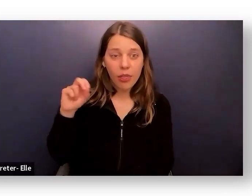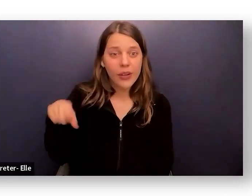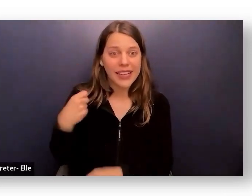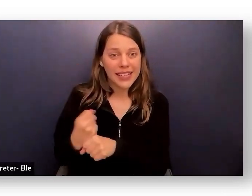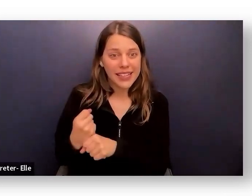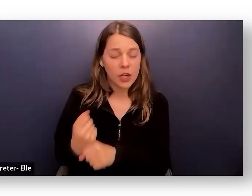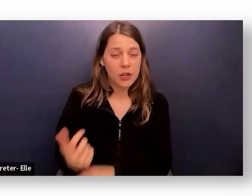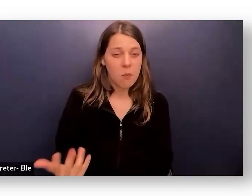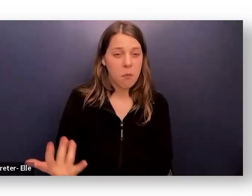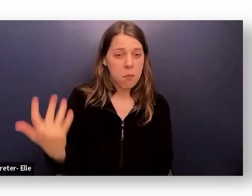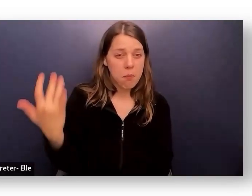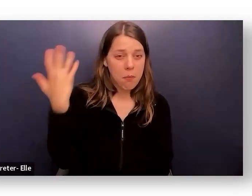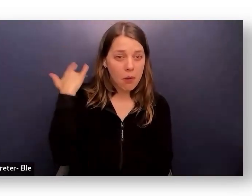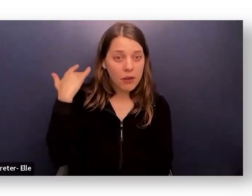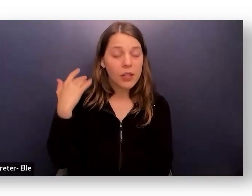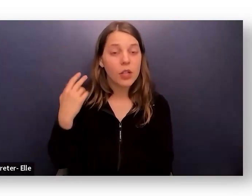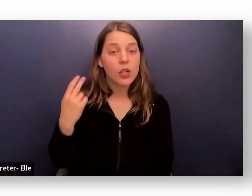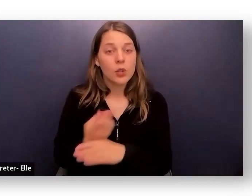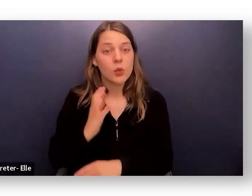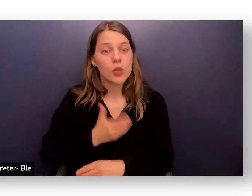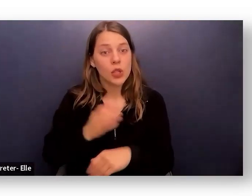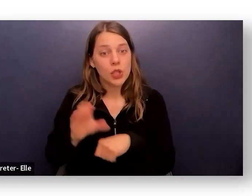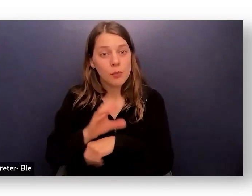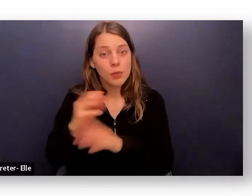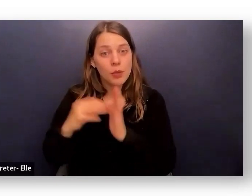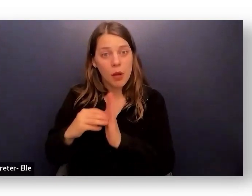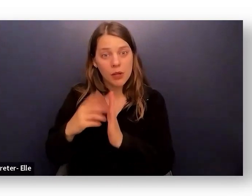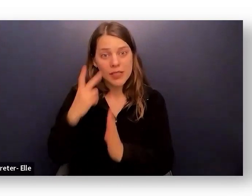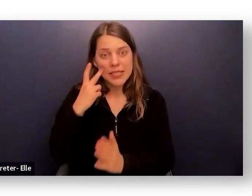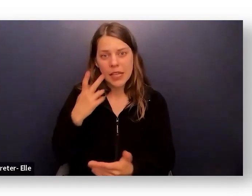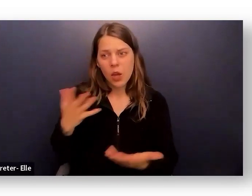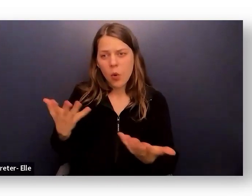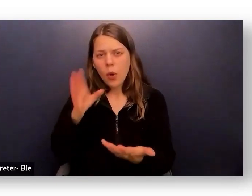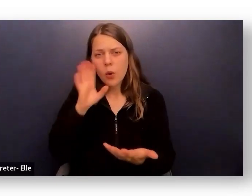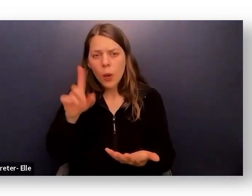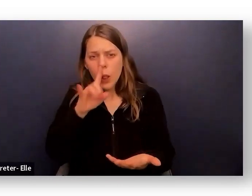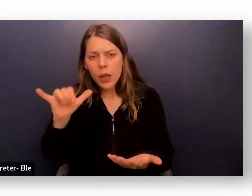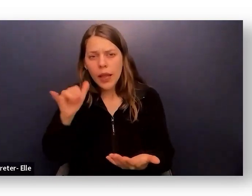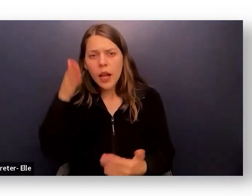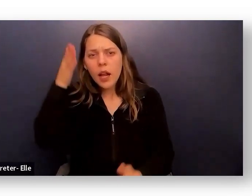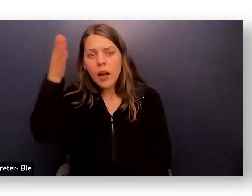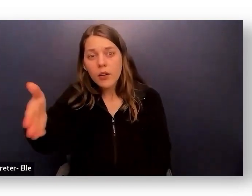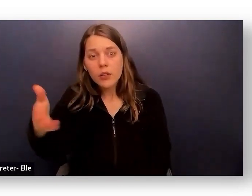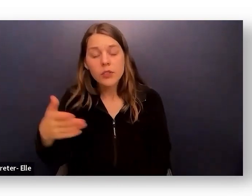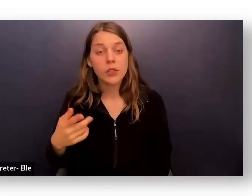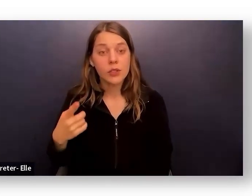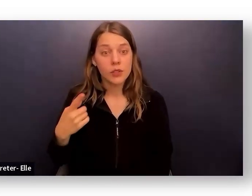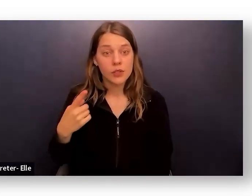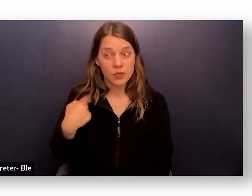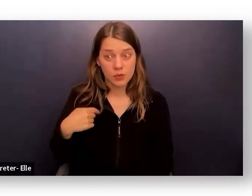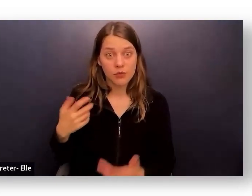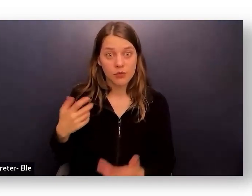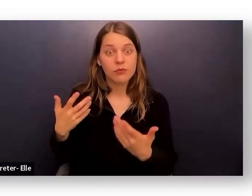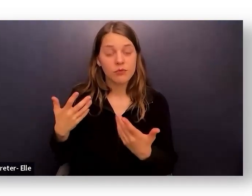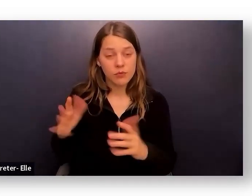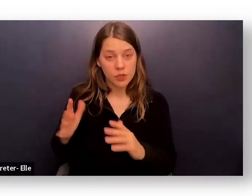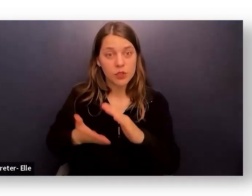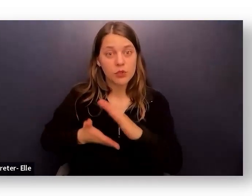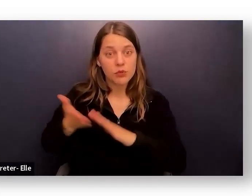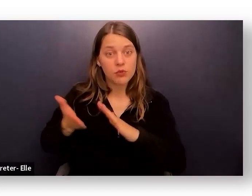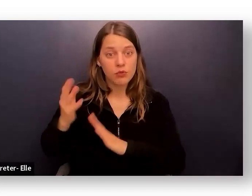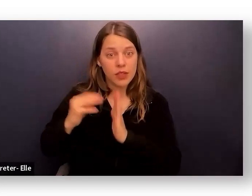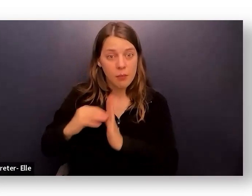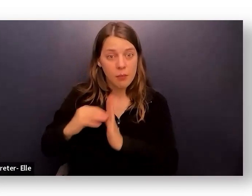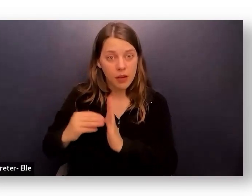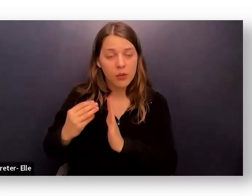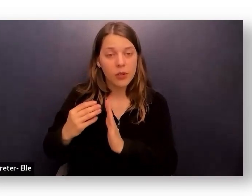Entonces, nosotros tenemos modelados internos y podemos mirar hacia atrás 30 años de datos meteorológicos y tener una buena idea